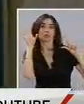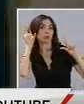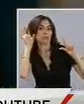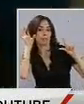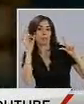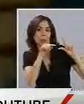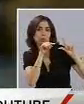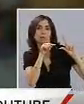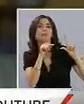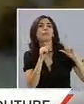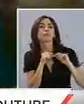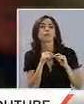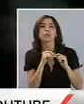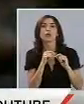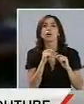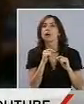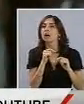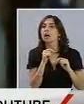ambiente.